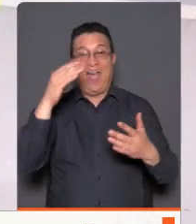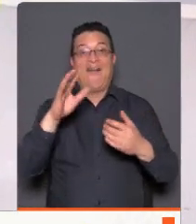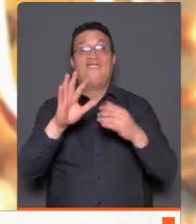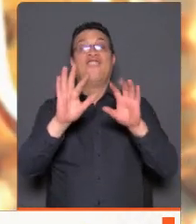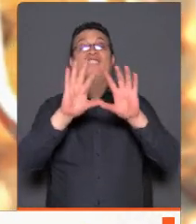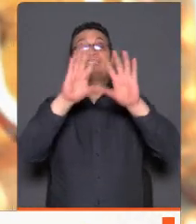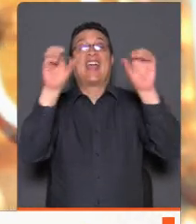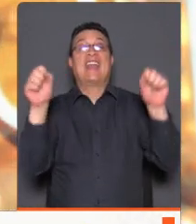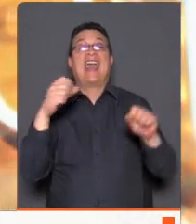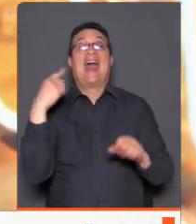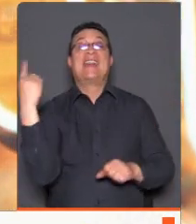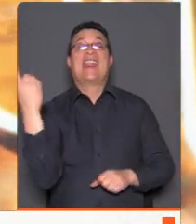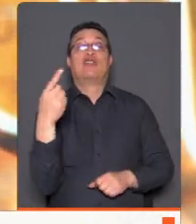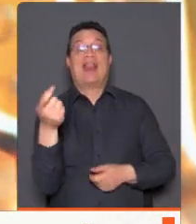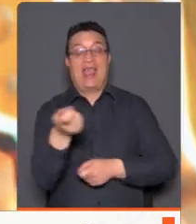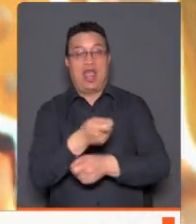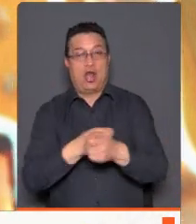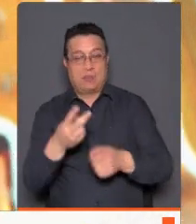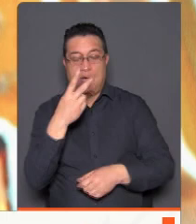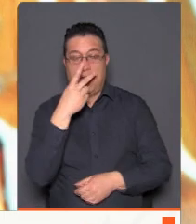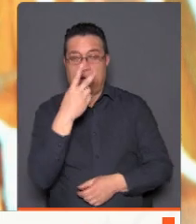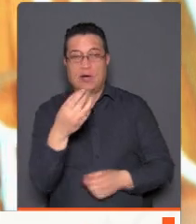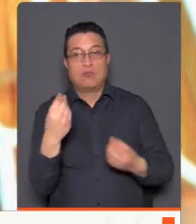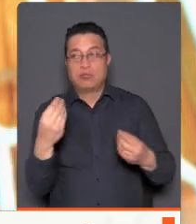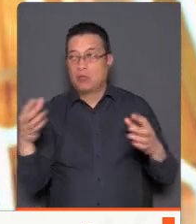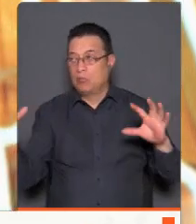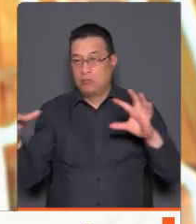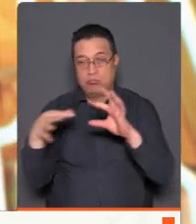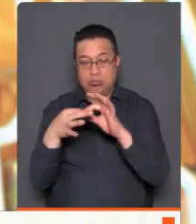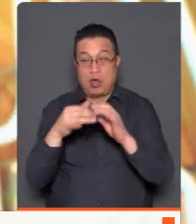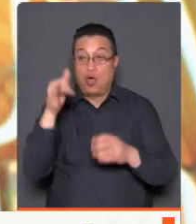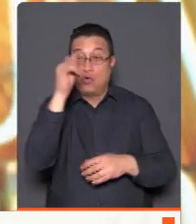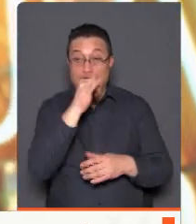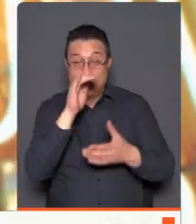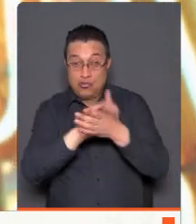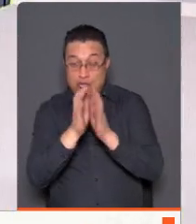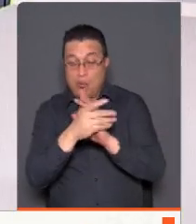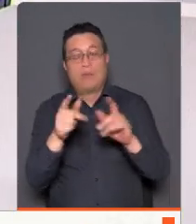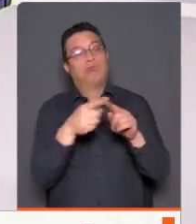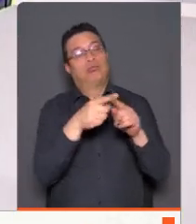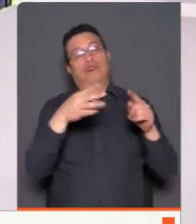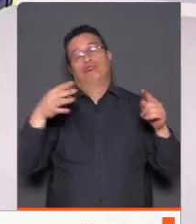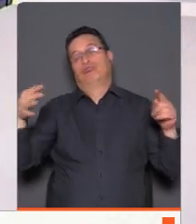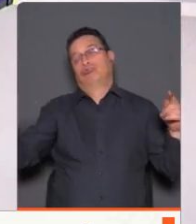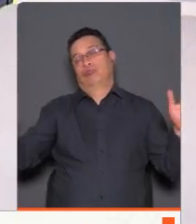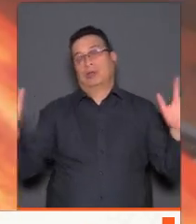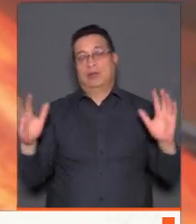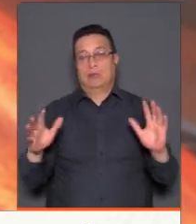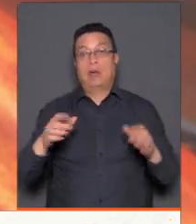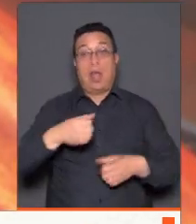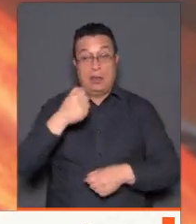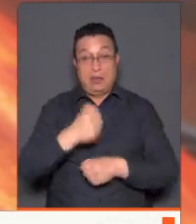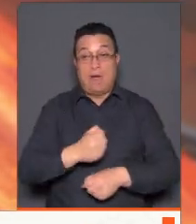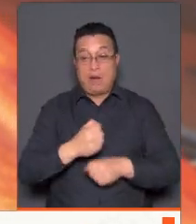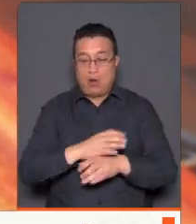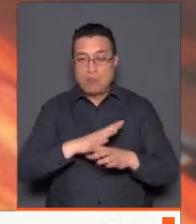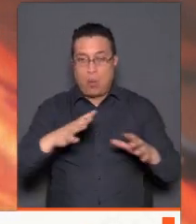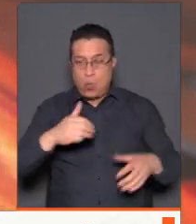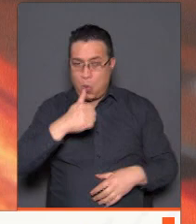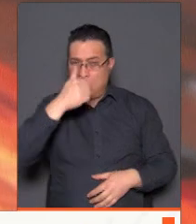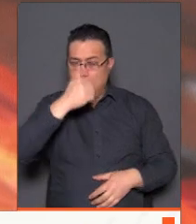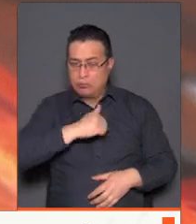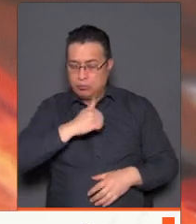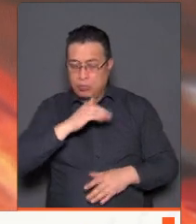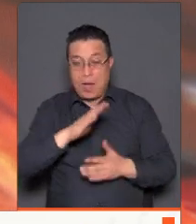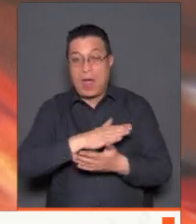verá lo de los alcances de la fusión. Con lo de la colusión, tenemos para rato. Sí, y trabaja muy sigilosamente hasta